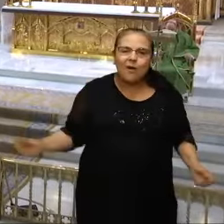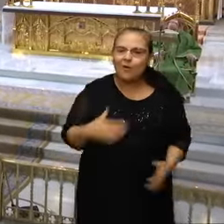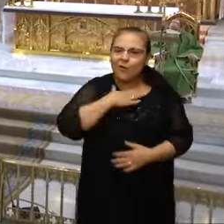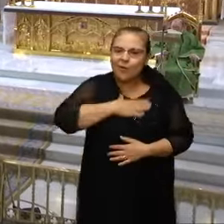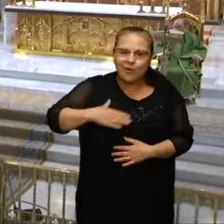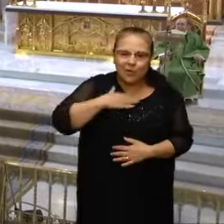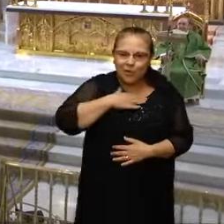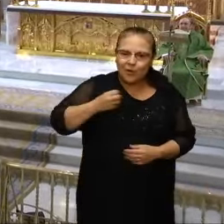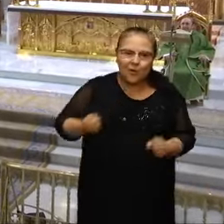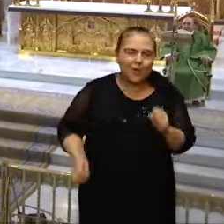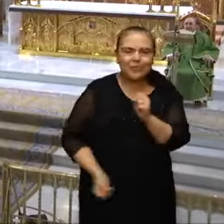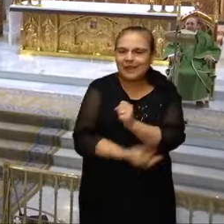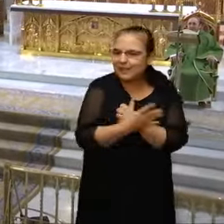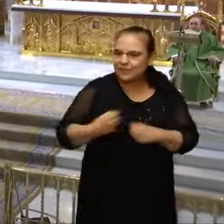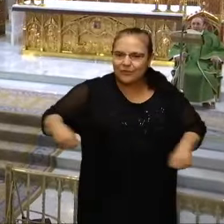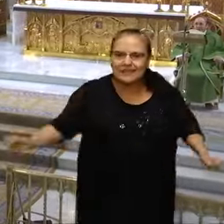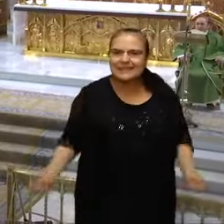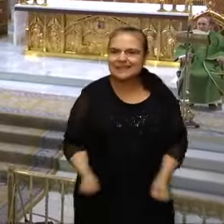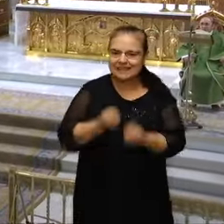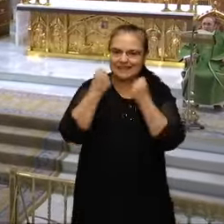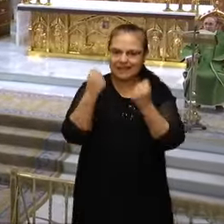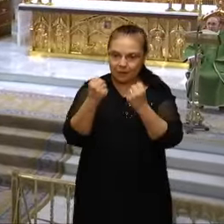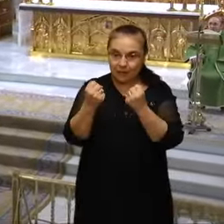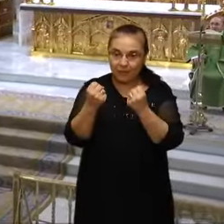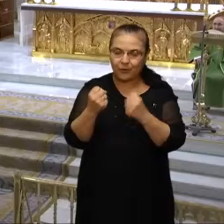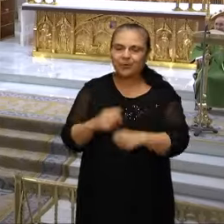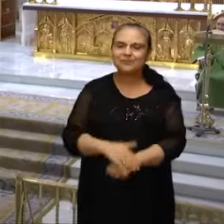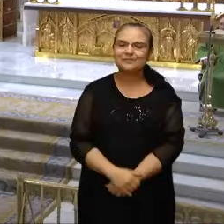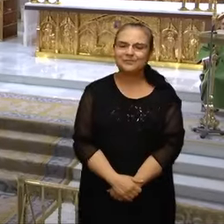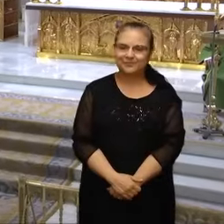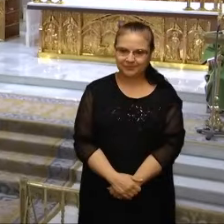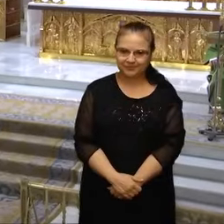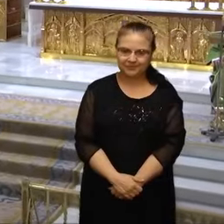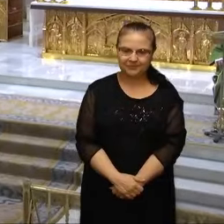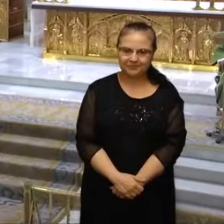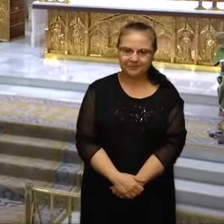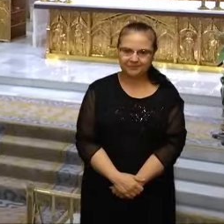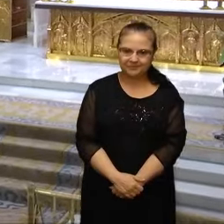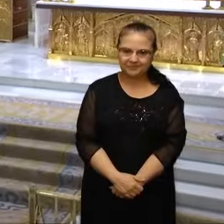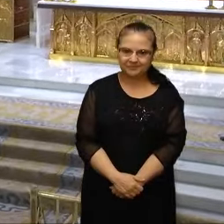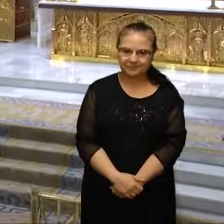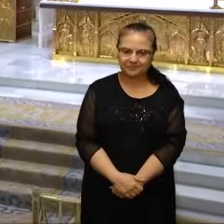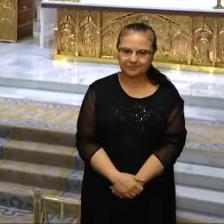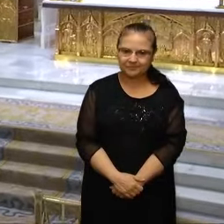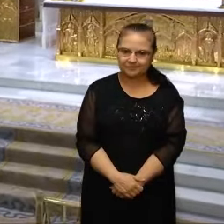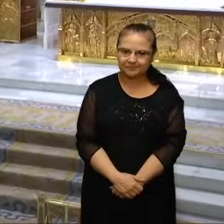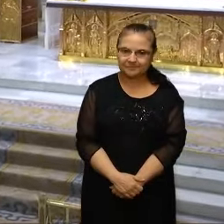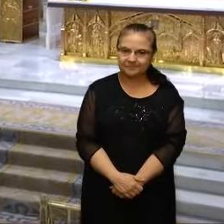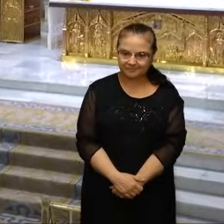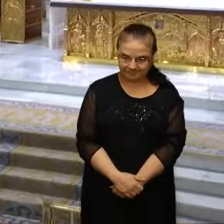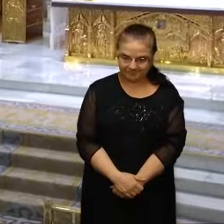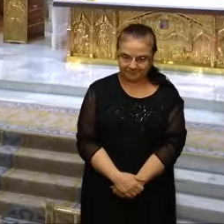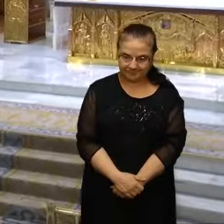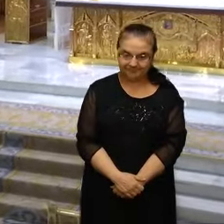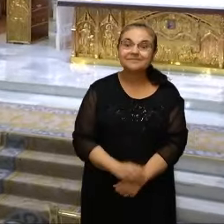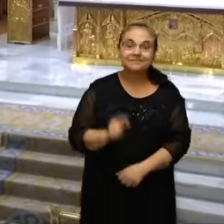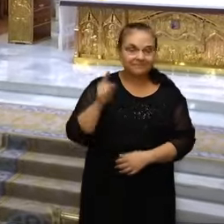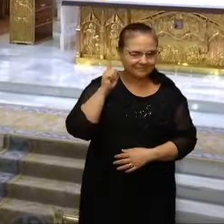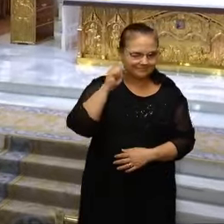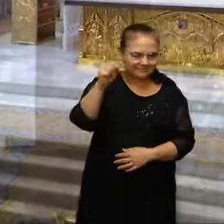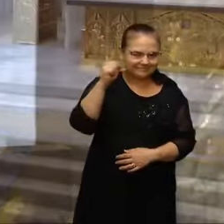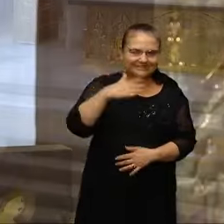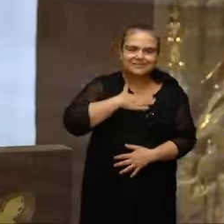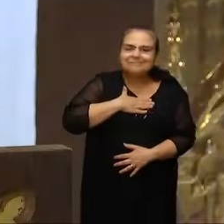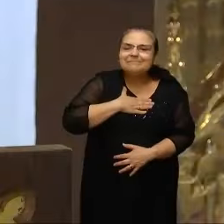Salvador. Sacaréis aguas con gozo de las fuentes del Salvador. Él es